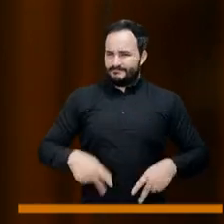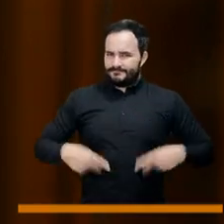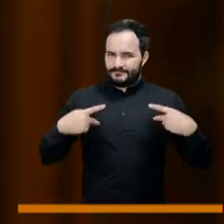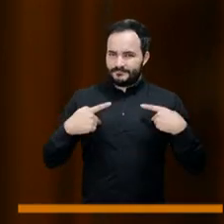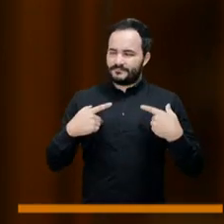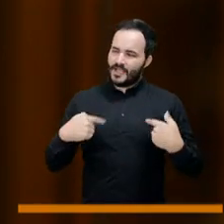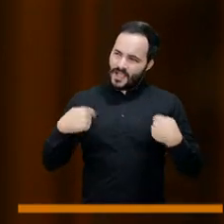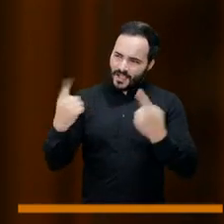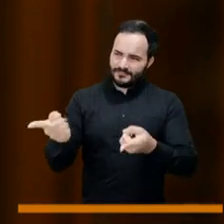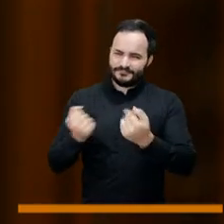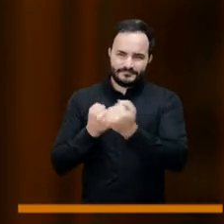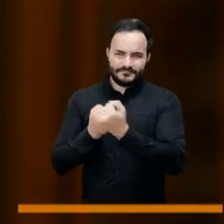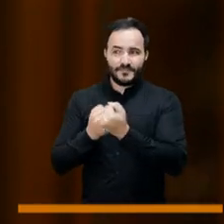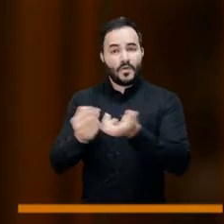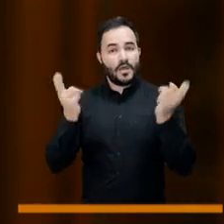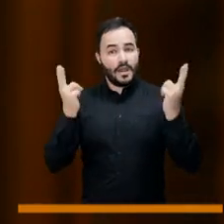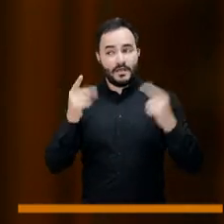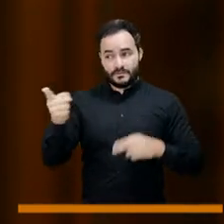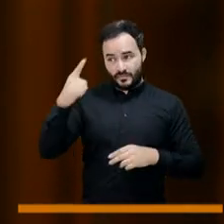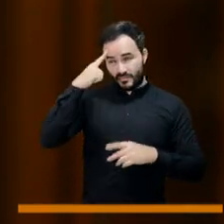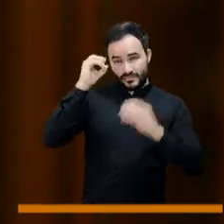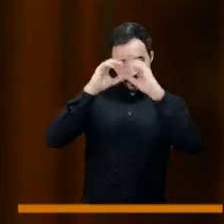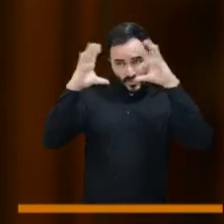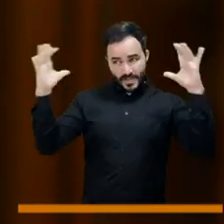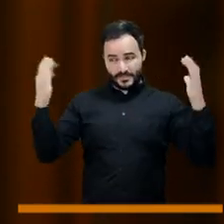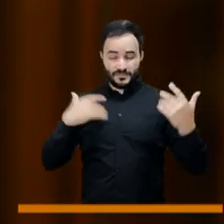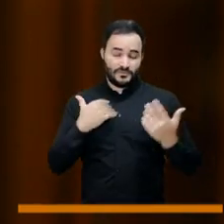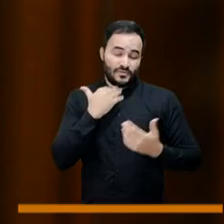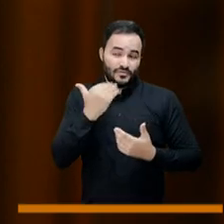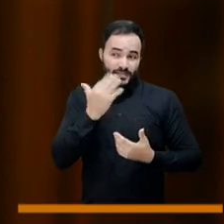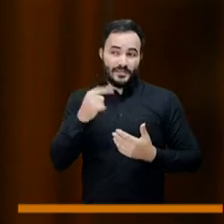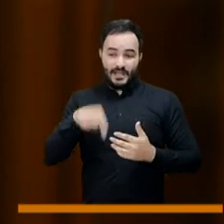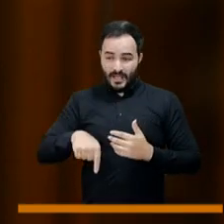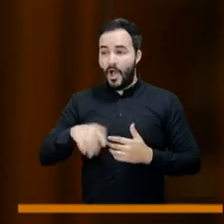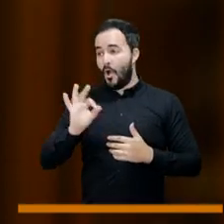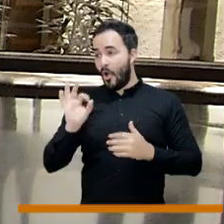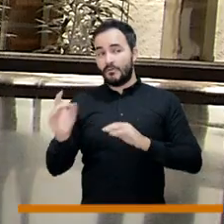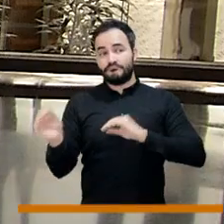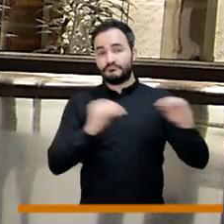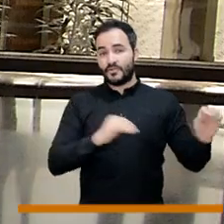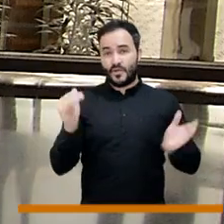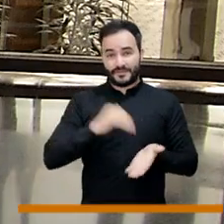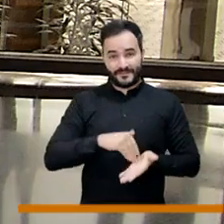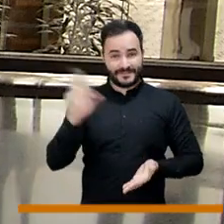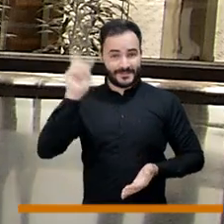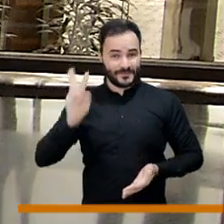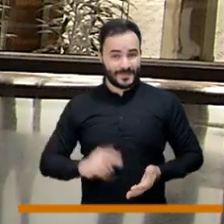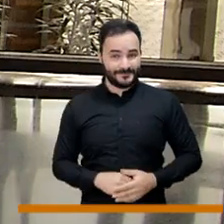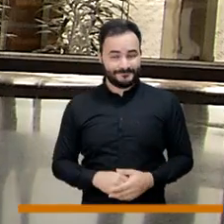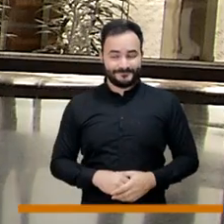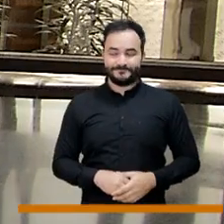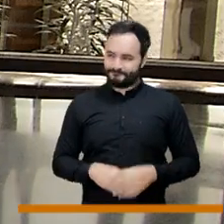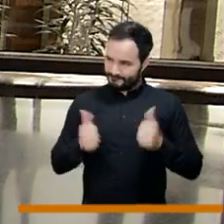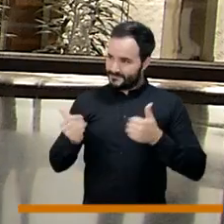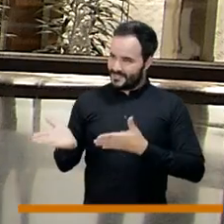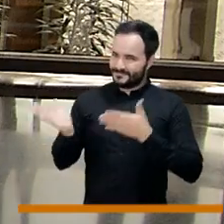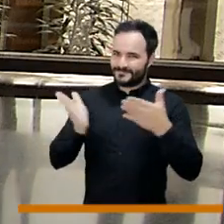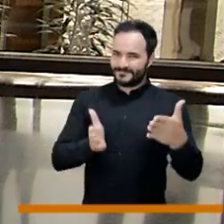afecto y que pueda realizar sus sueños y, si algún día las condiciones lo permiten, volver a su patria. Concejal, vámonos también